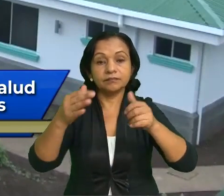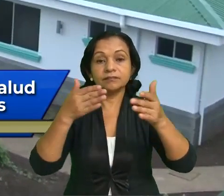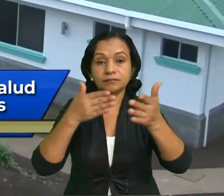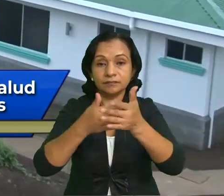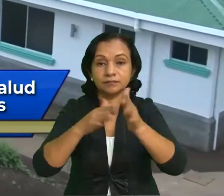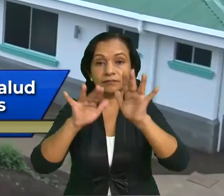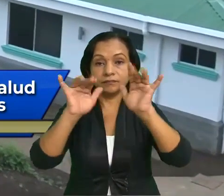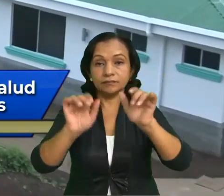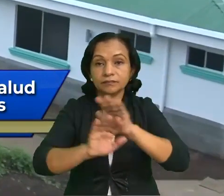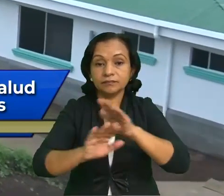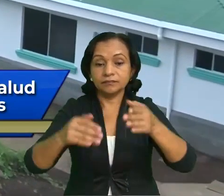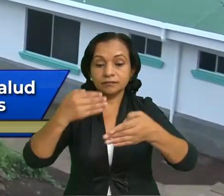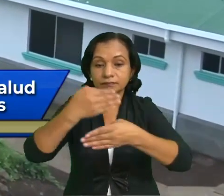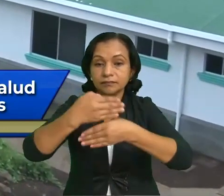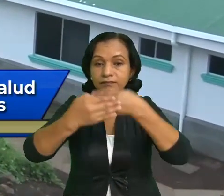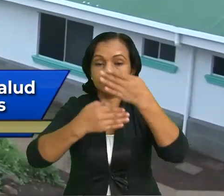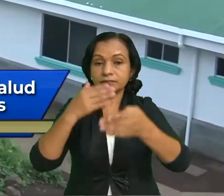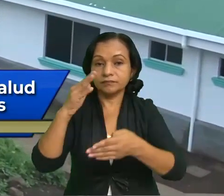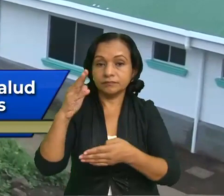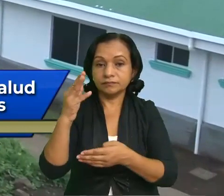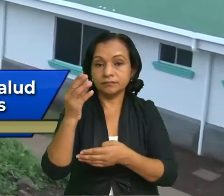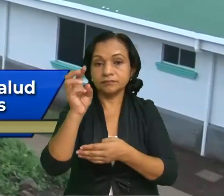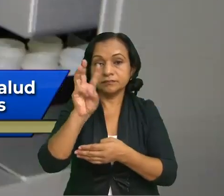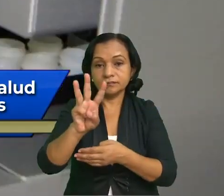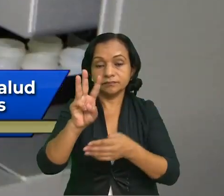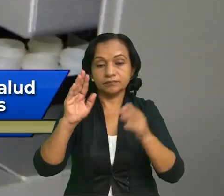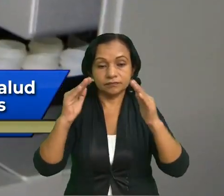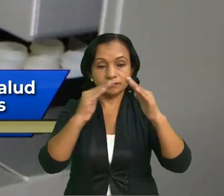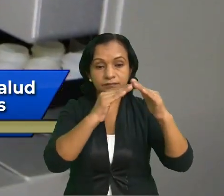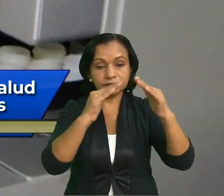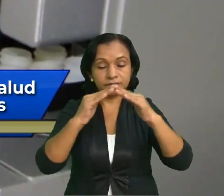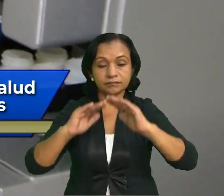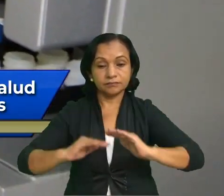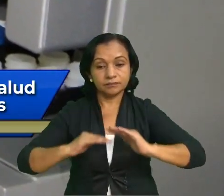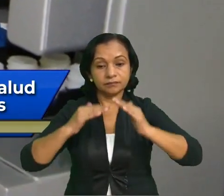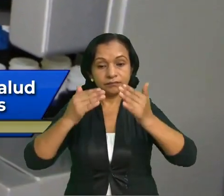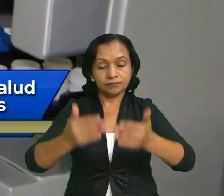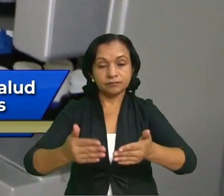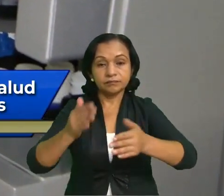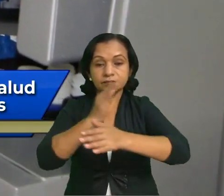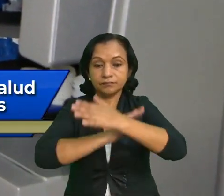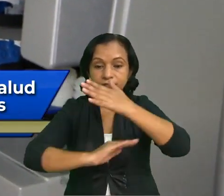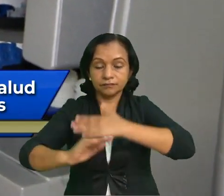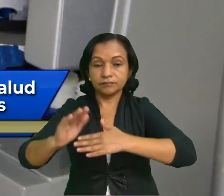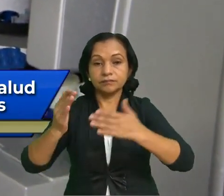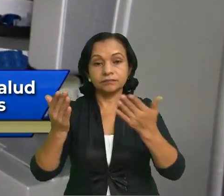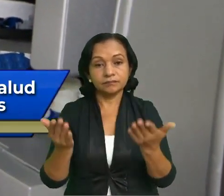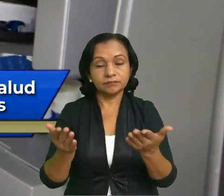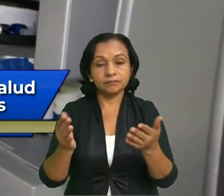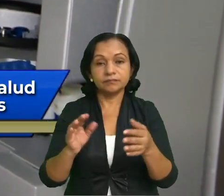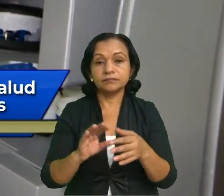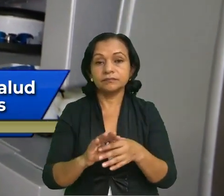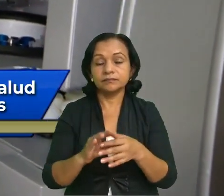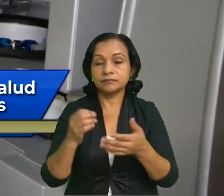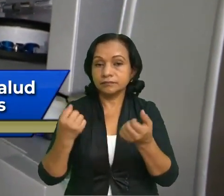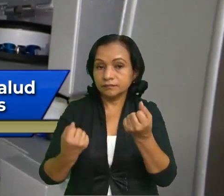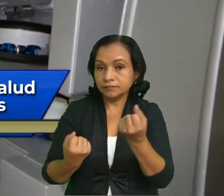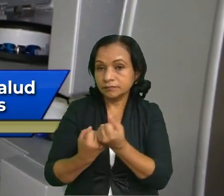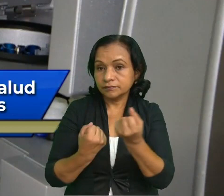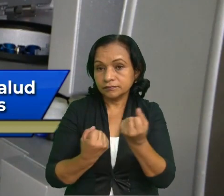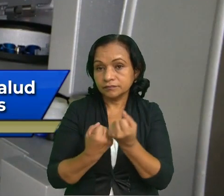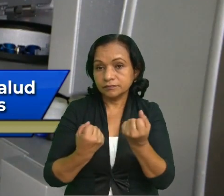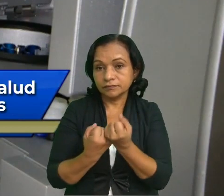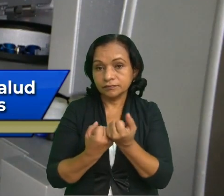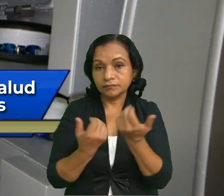esa situación de 93 casas maternas para personas con necesidades especiales pero esto también se refuerza que no